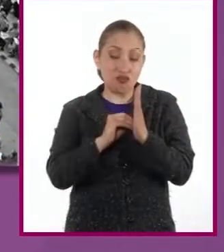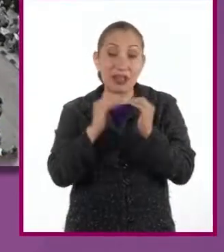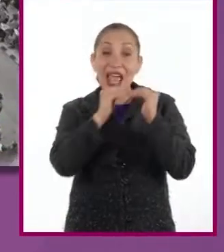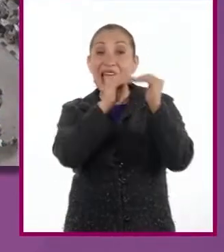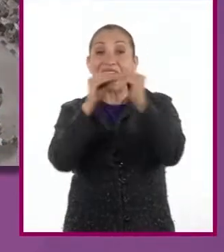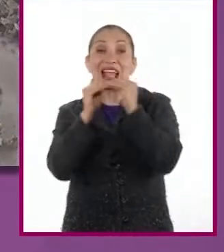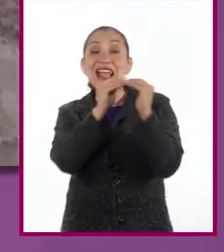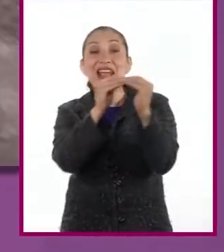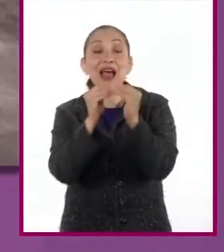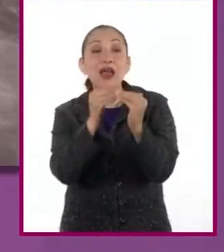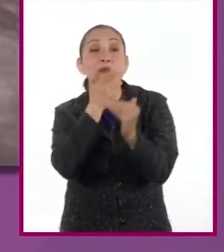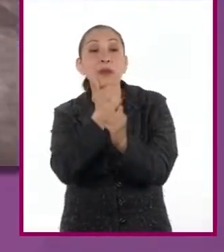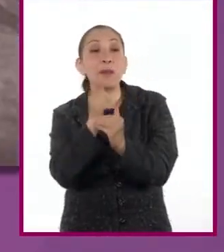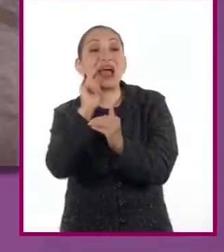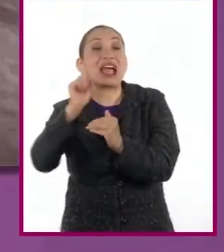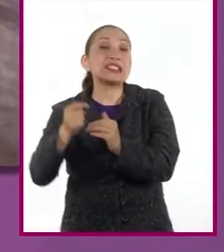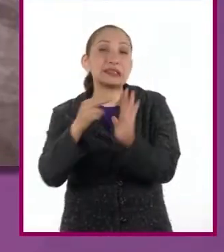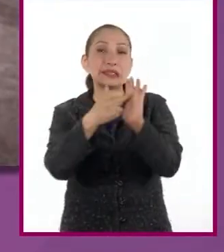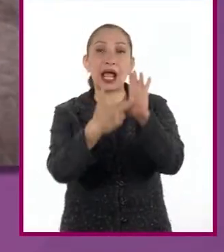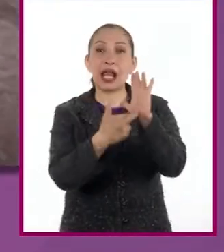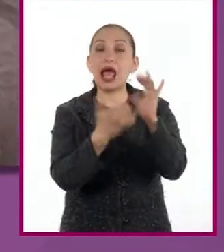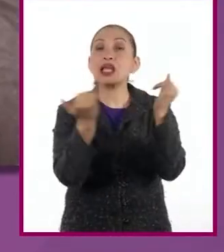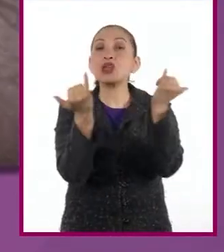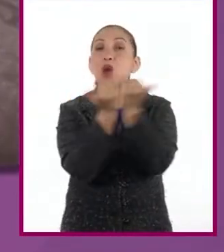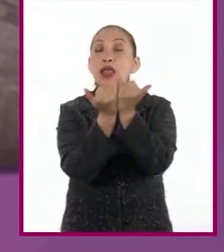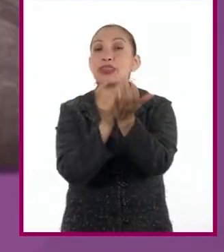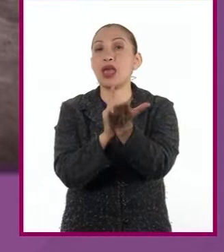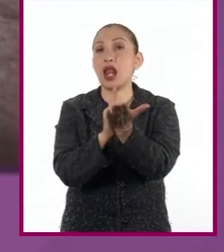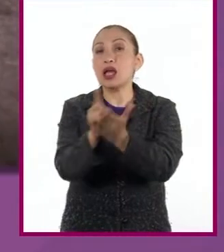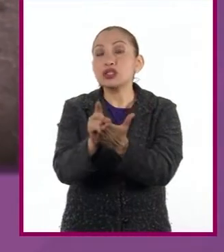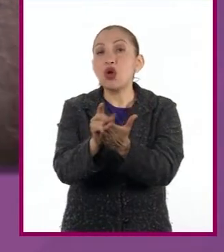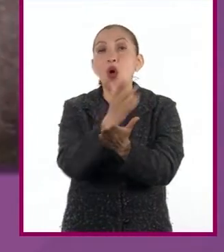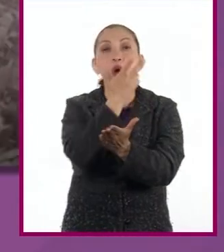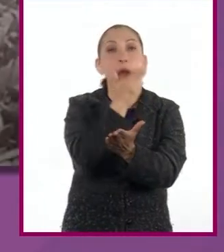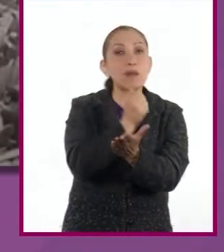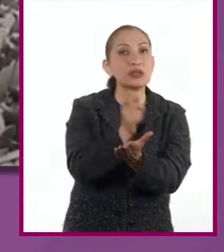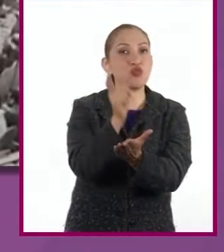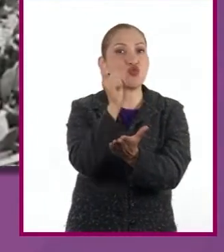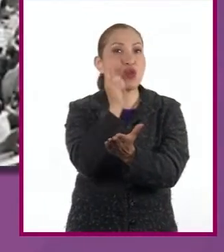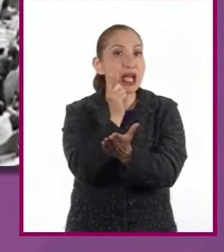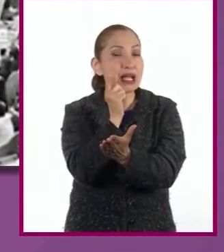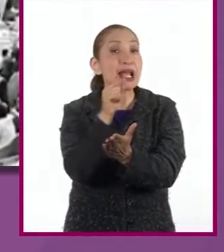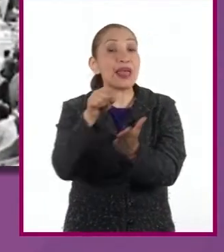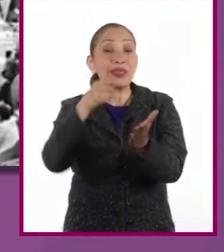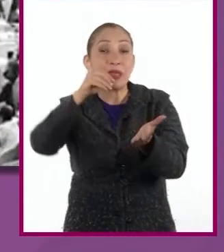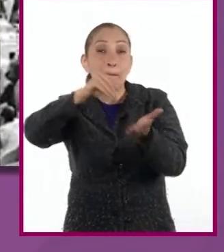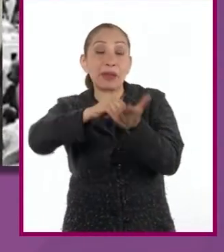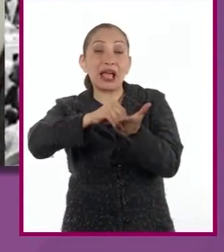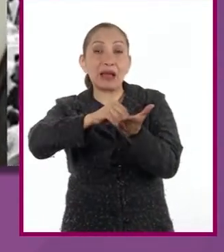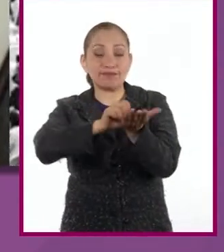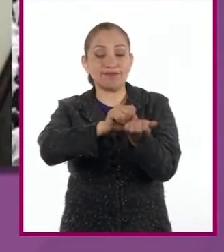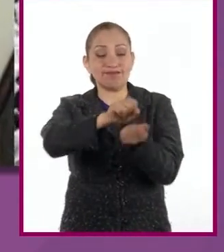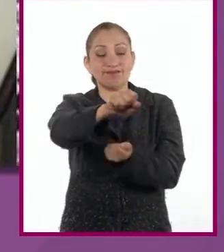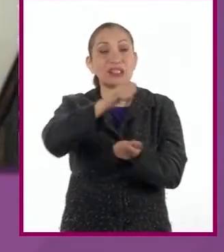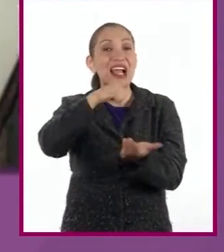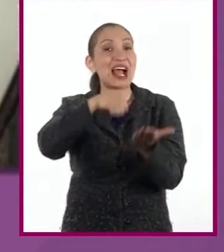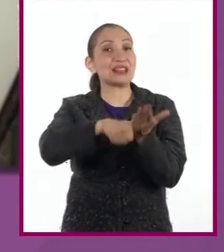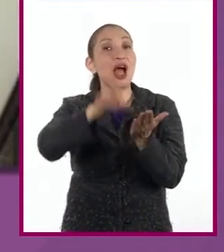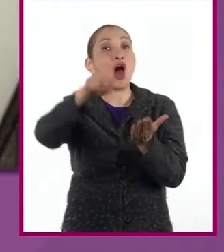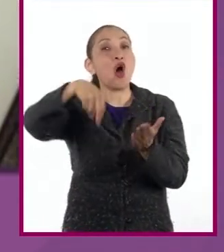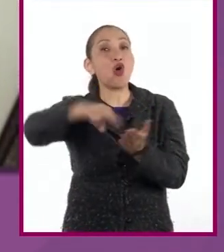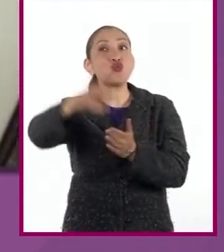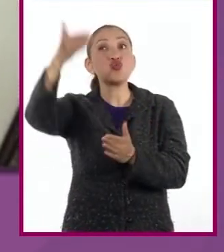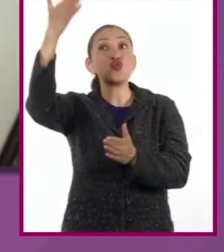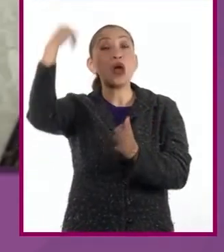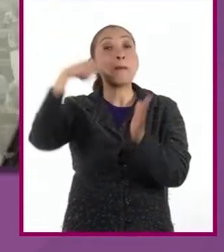equidad de género está el principio de igualdad de derechos entre hombres y mujeres, establecido en la Carta de las Naciones Unidas